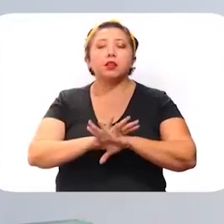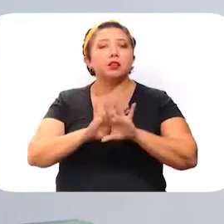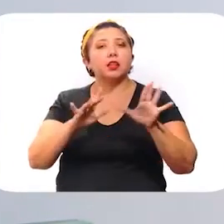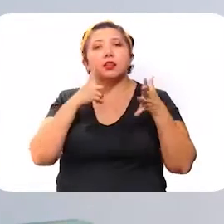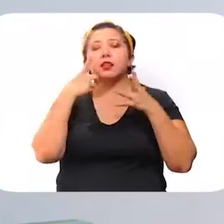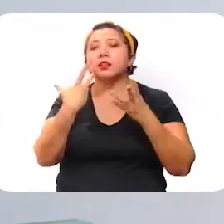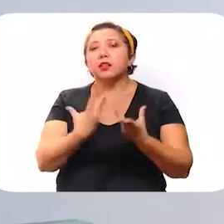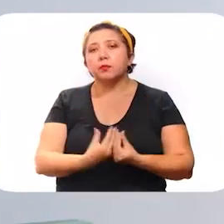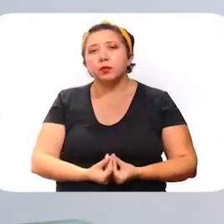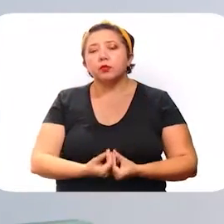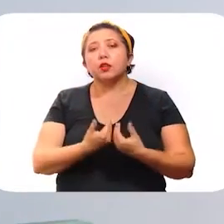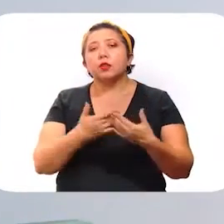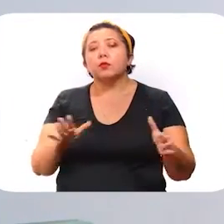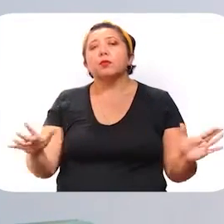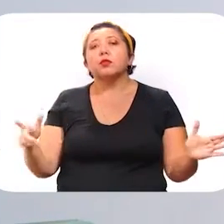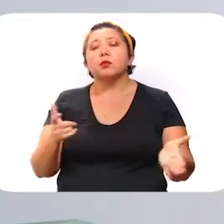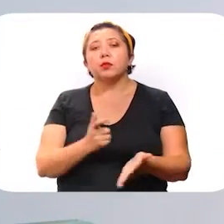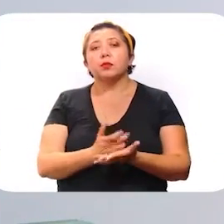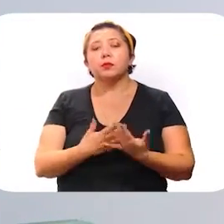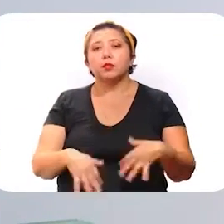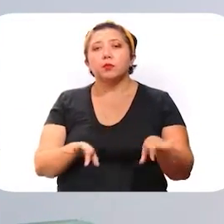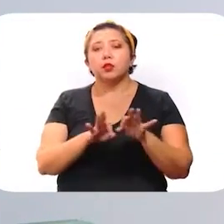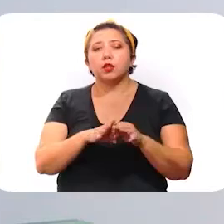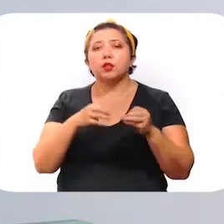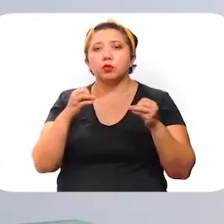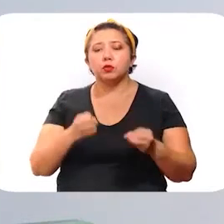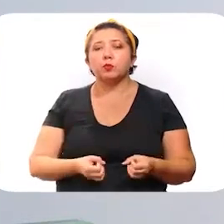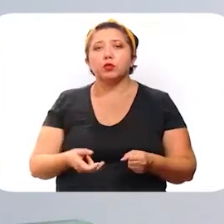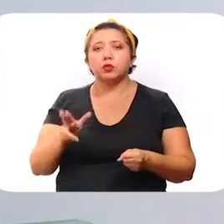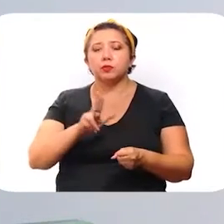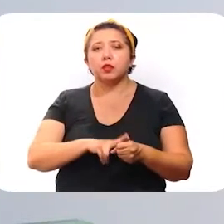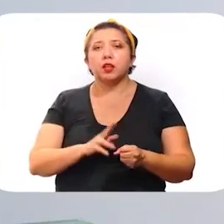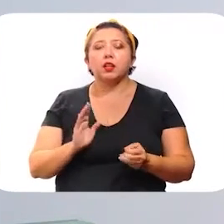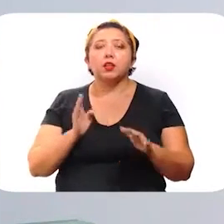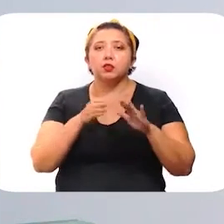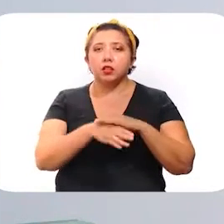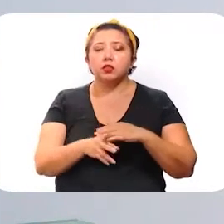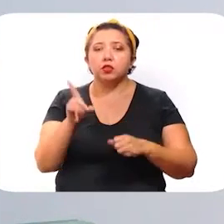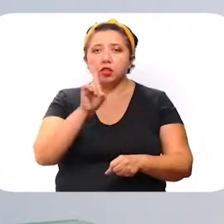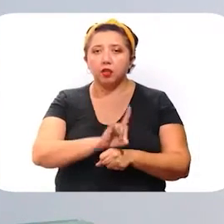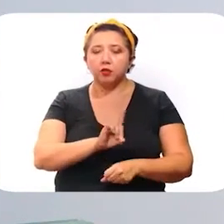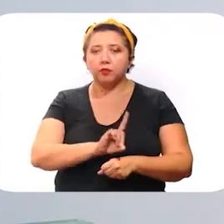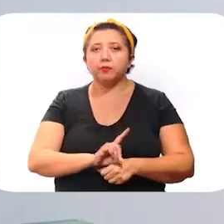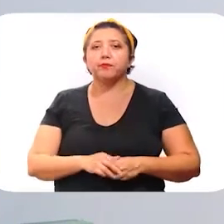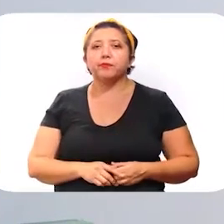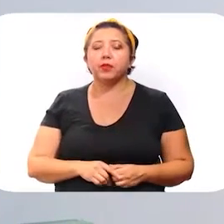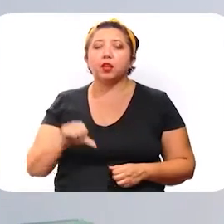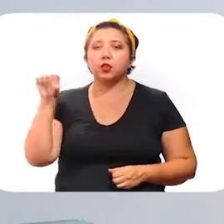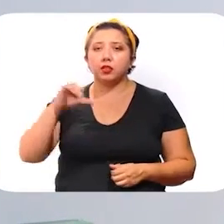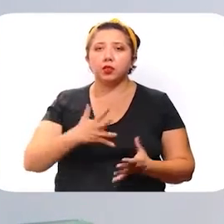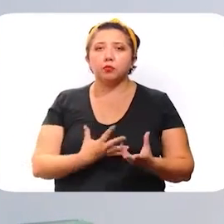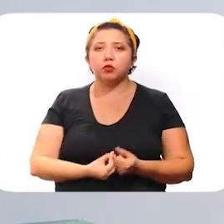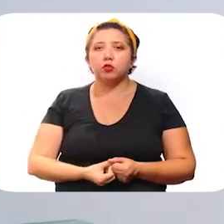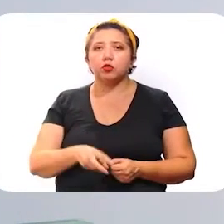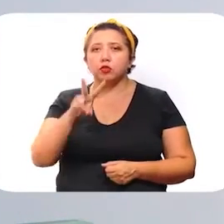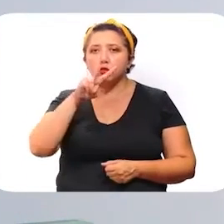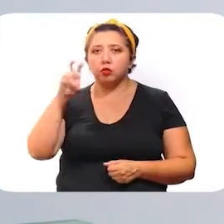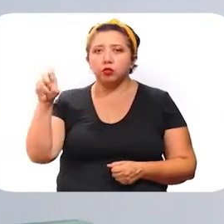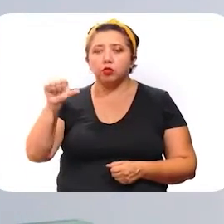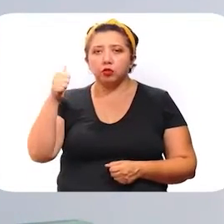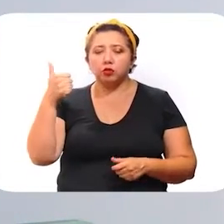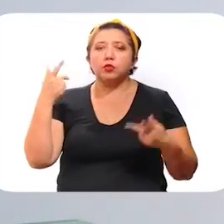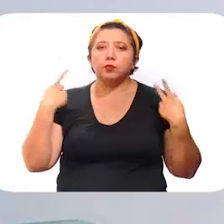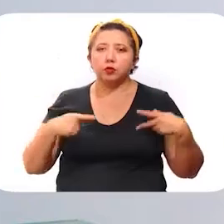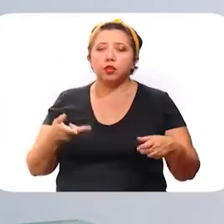hemos señalado, en la reapertura económica los datos más importantes son la ocupación hospitalaria y los ingresos diarios. El día de hoy tenemos